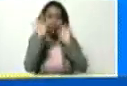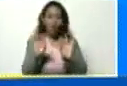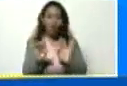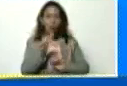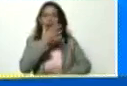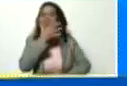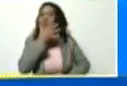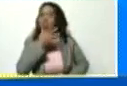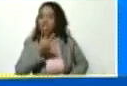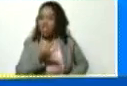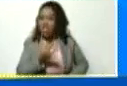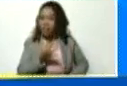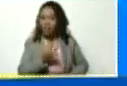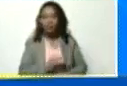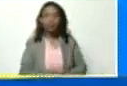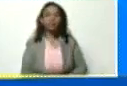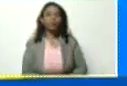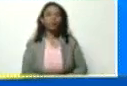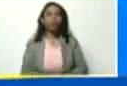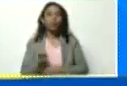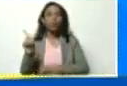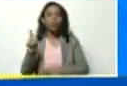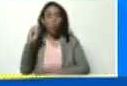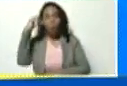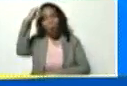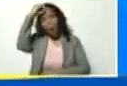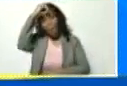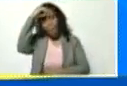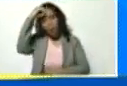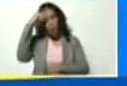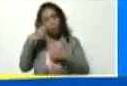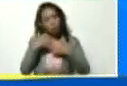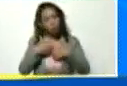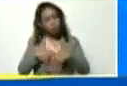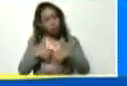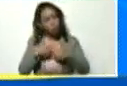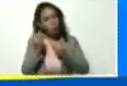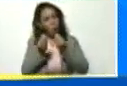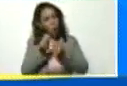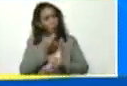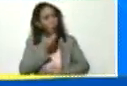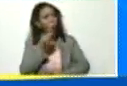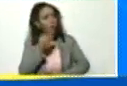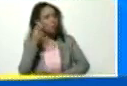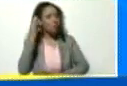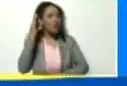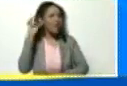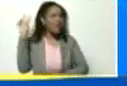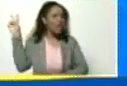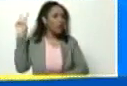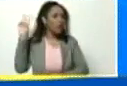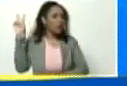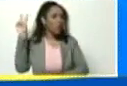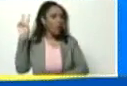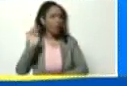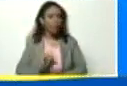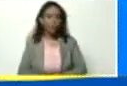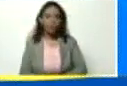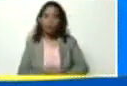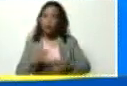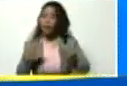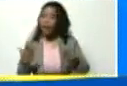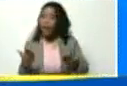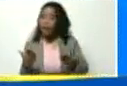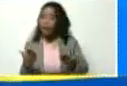profunda sus reflexiones como joven y mujer venezolana que